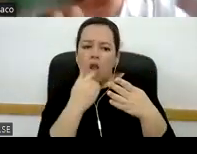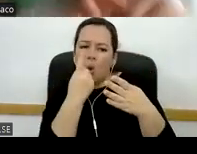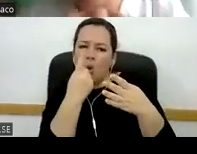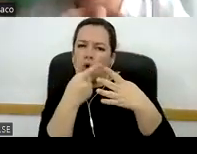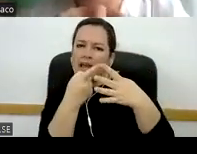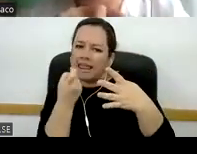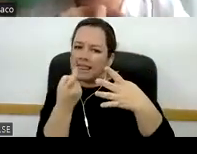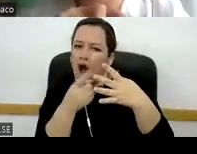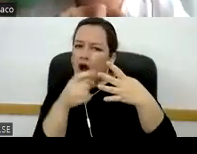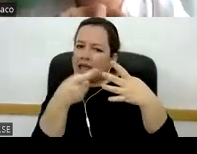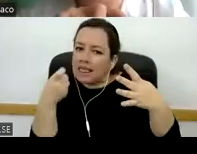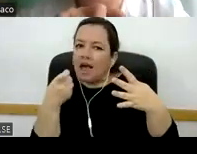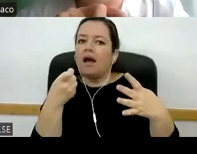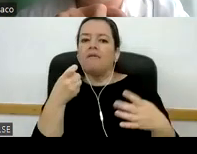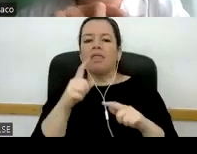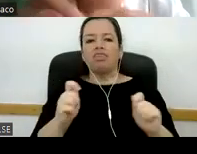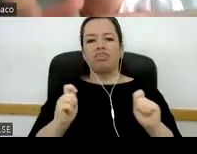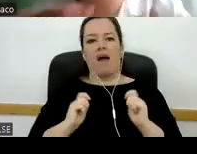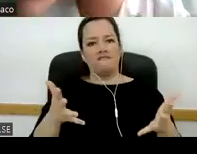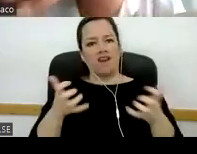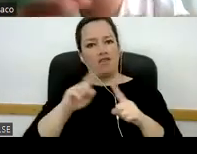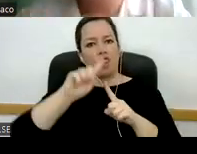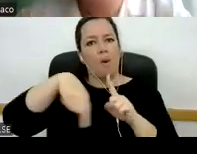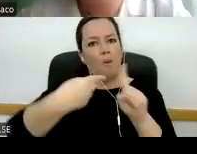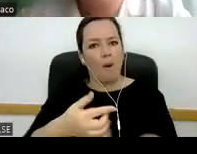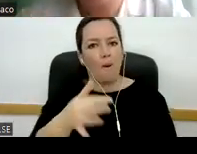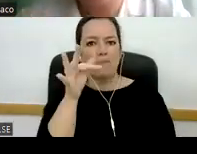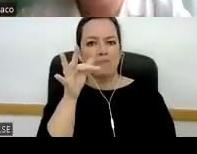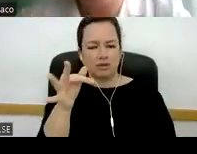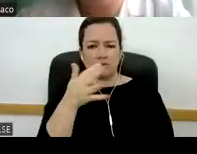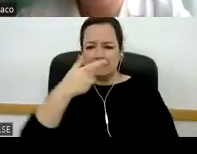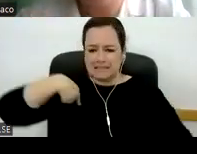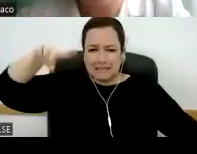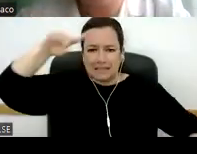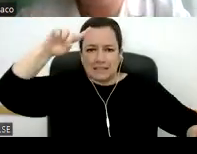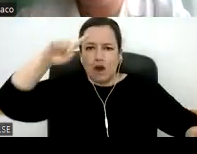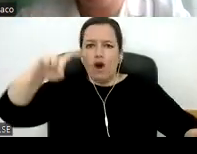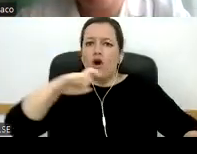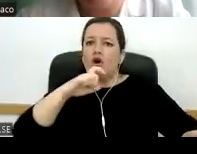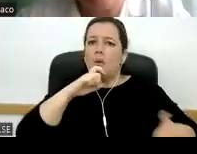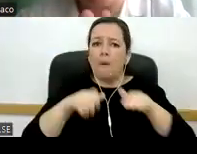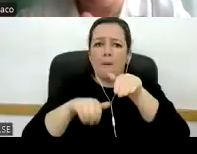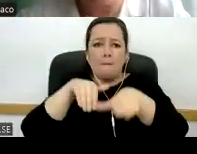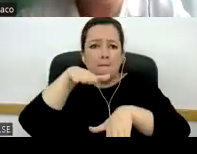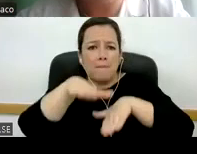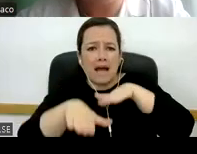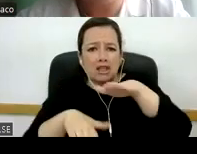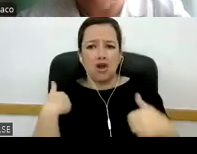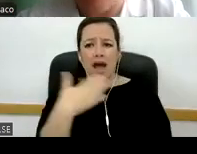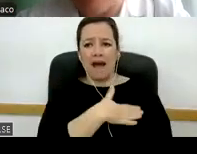que veréis cuánto es. Es decir, si no sabemos cómo empezar a la hora de evaluar,